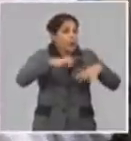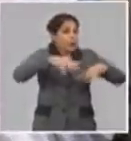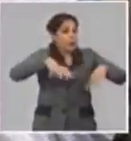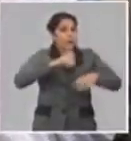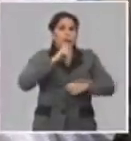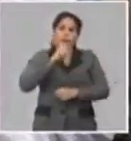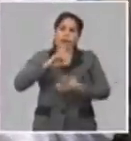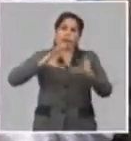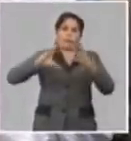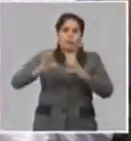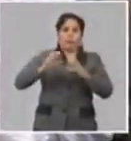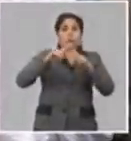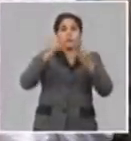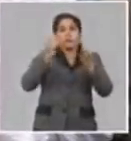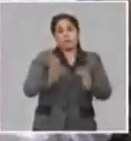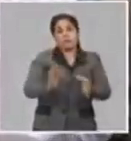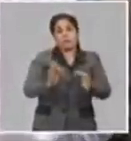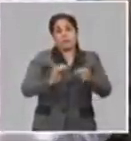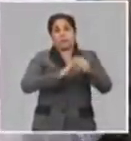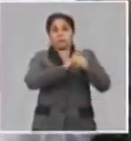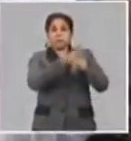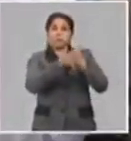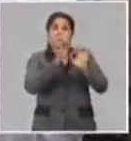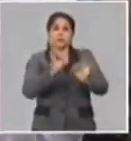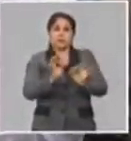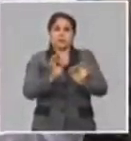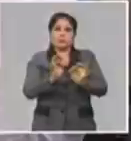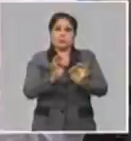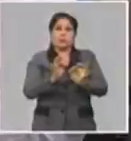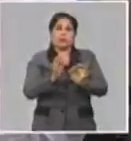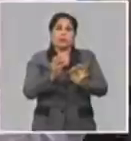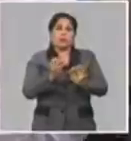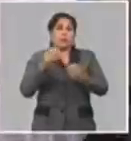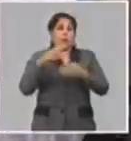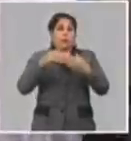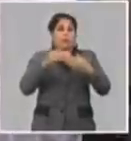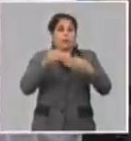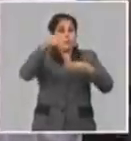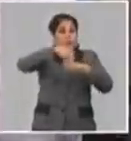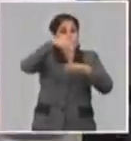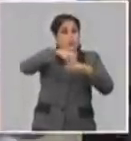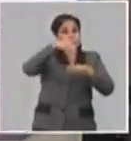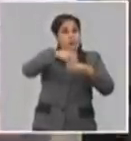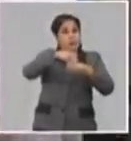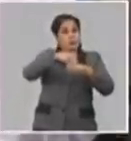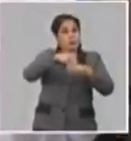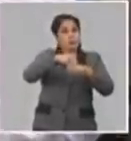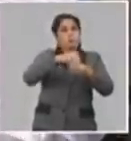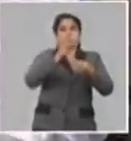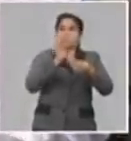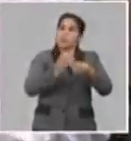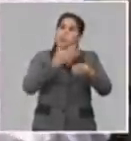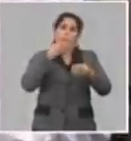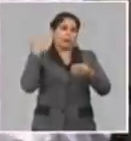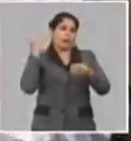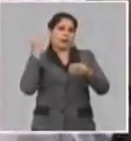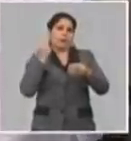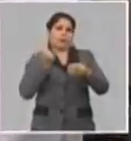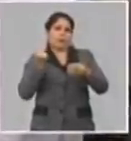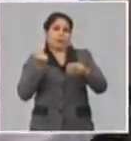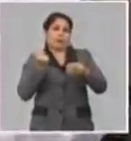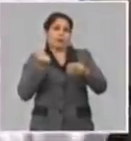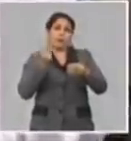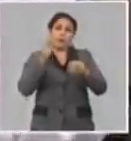compleja precisamente, y estamos enfrentando una pérdida de ingresos en divisas que tiene el país sostenida por ya un